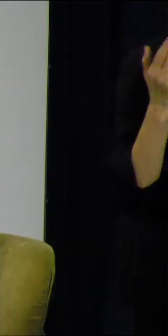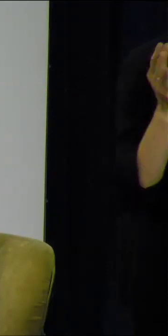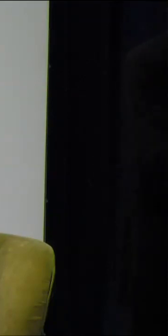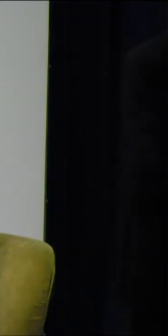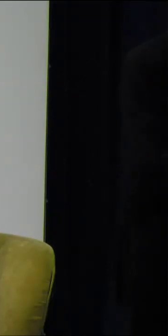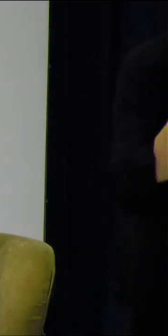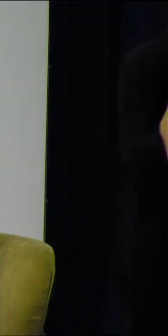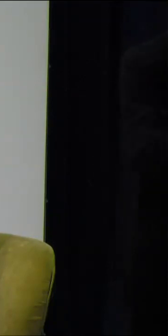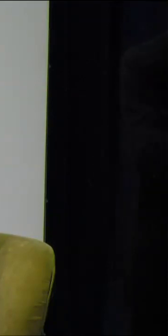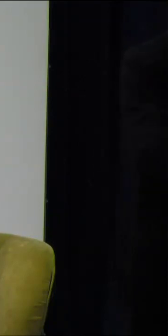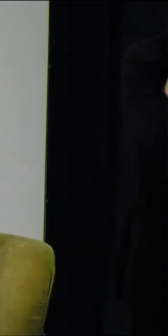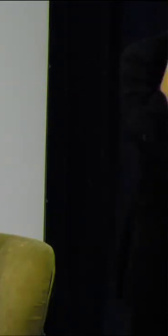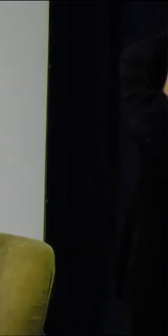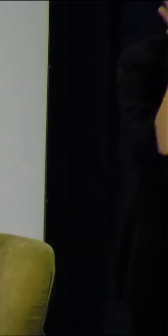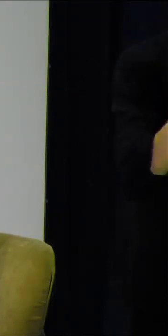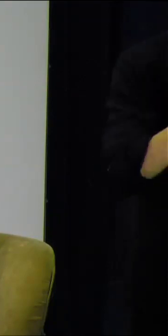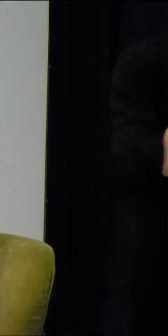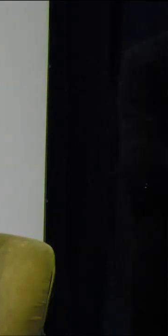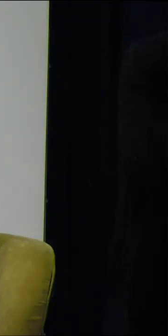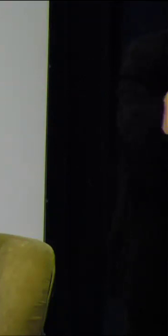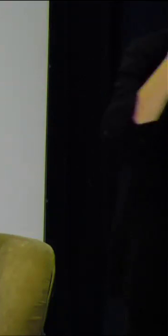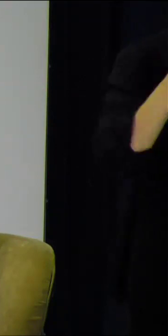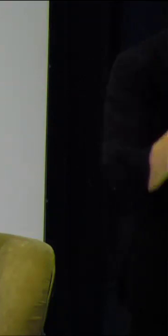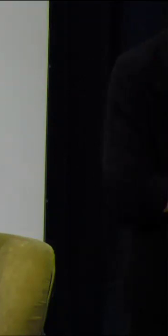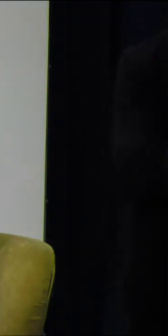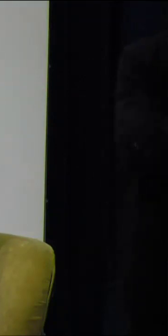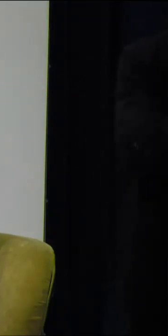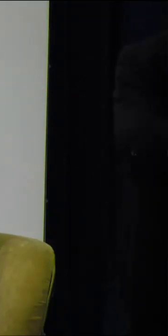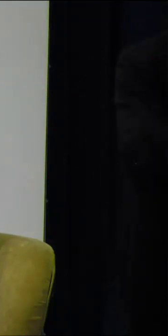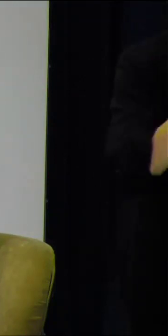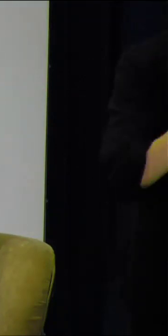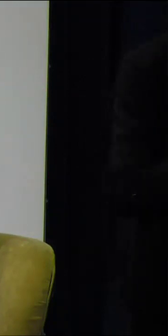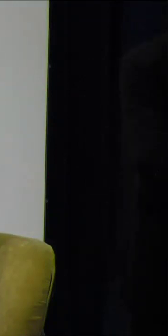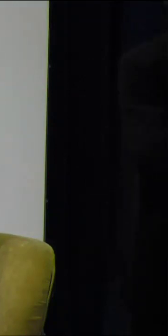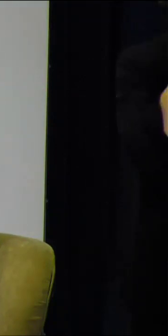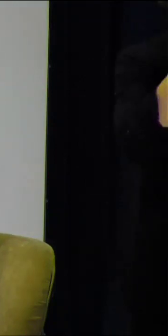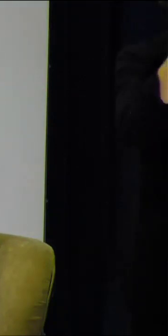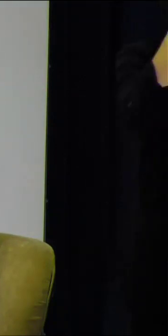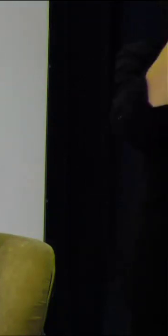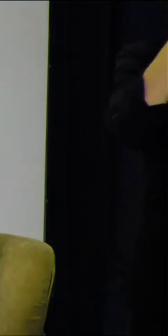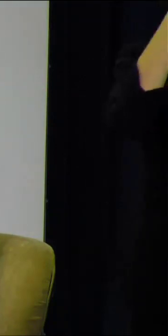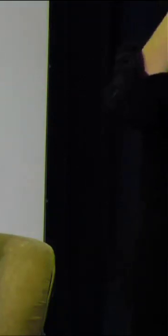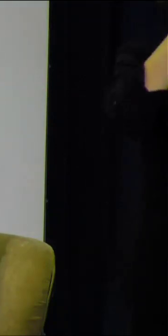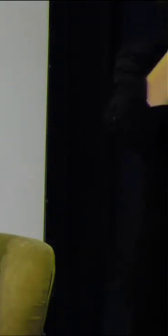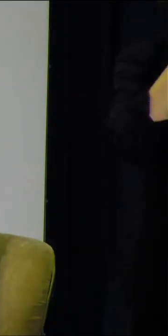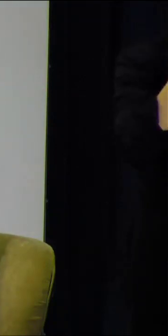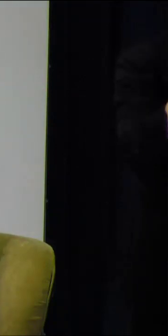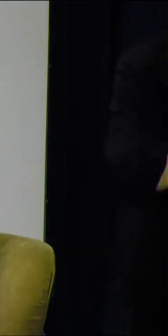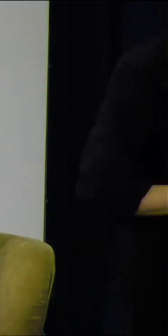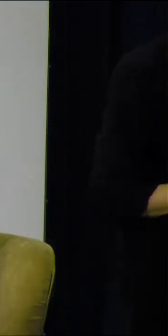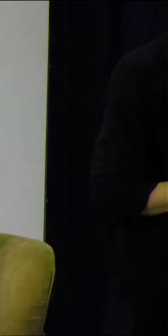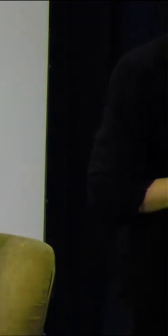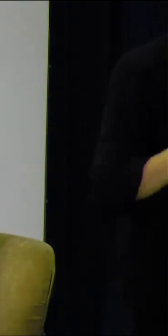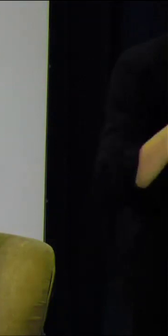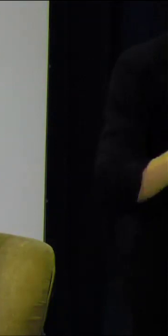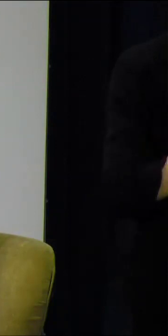al Olvido, Libertad de Expresión, Principios Jurídicos, Natalia de Negri versus Google. También tenemos